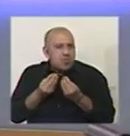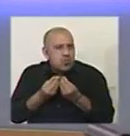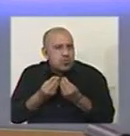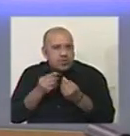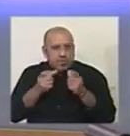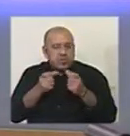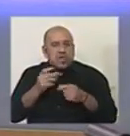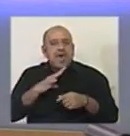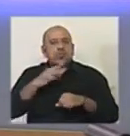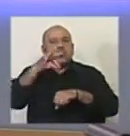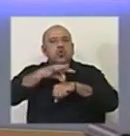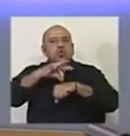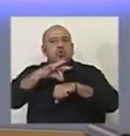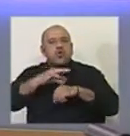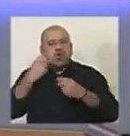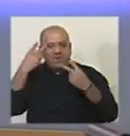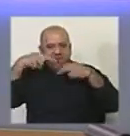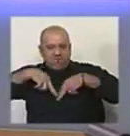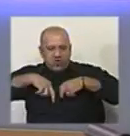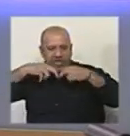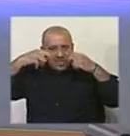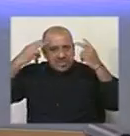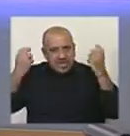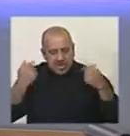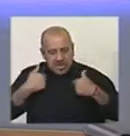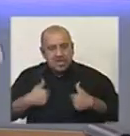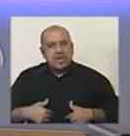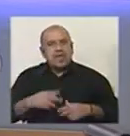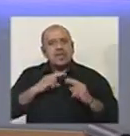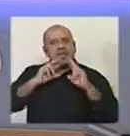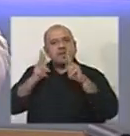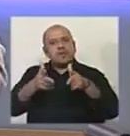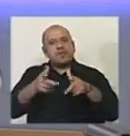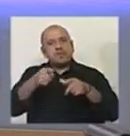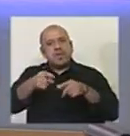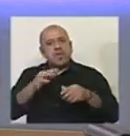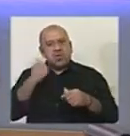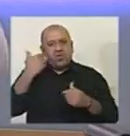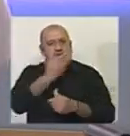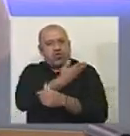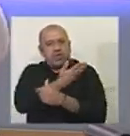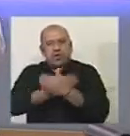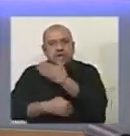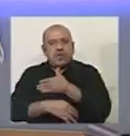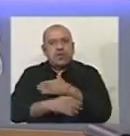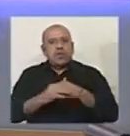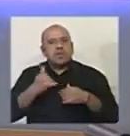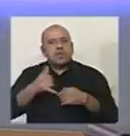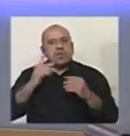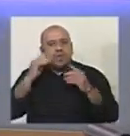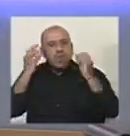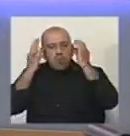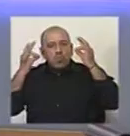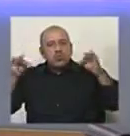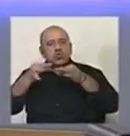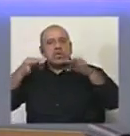forense llamado Salah Al-Tubayi, que es el que le decía a aquellos que descuartizaban el cuerpo que tenían que escuchar música mientras lo